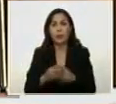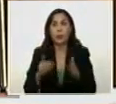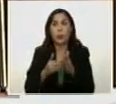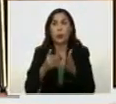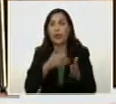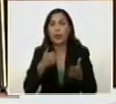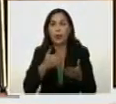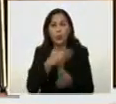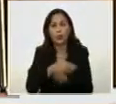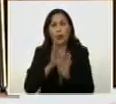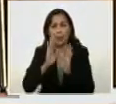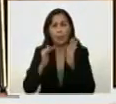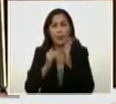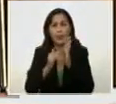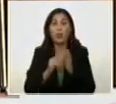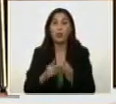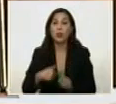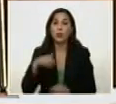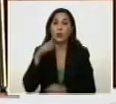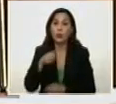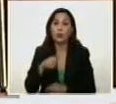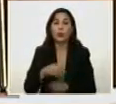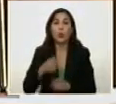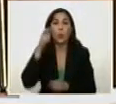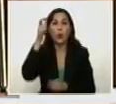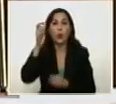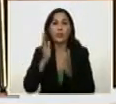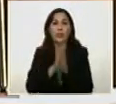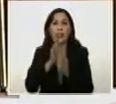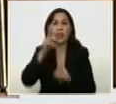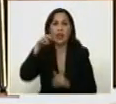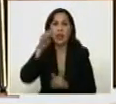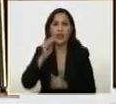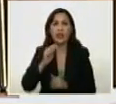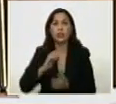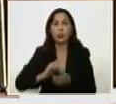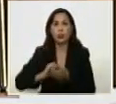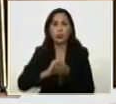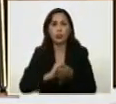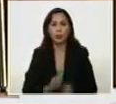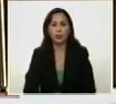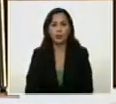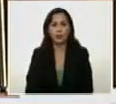la música. Yo me fui un día para un pueblo que se llama Santana de Trujillo.